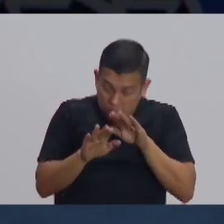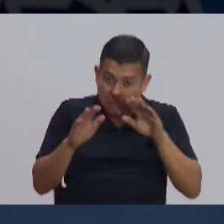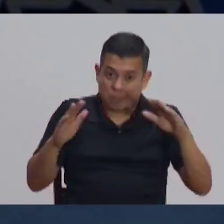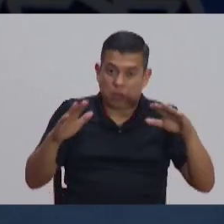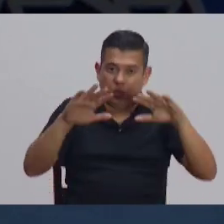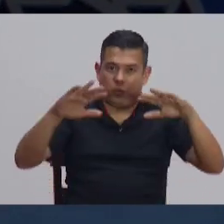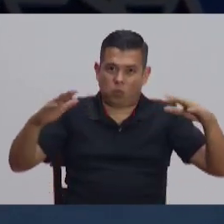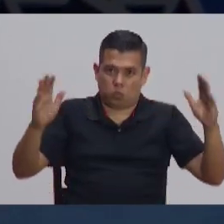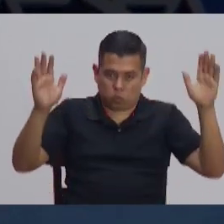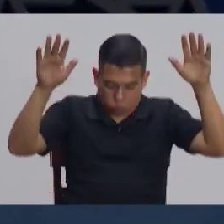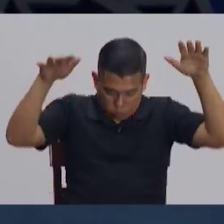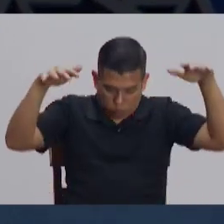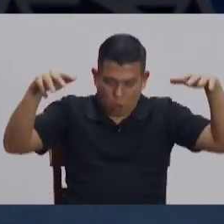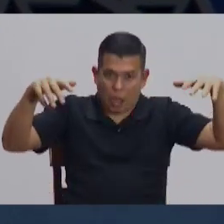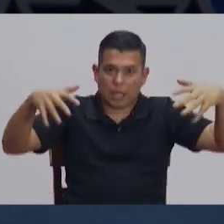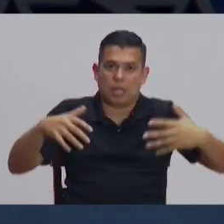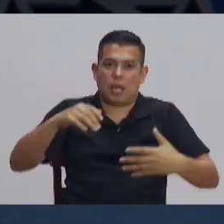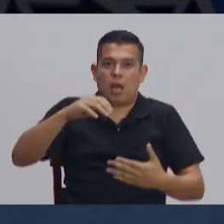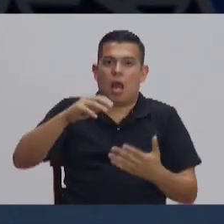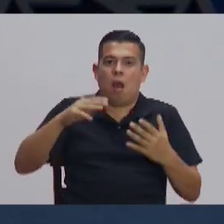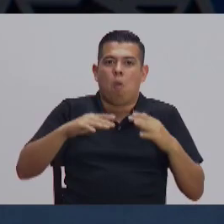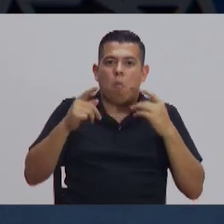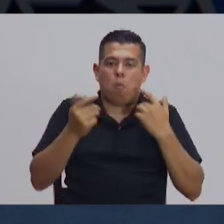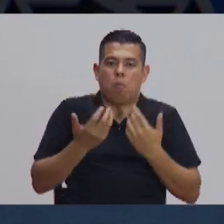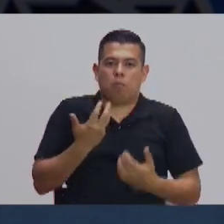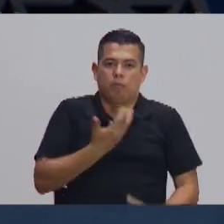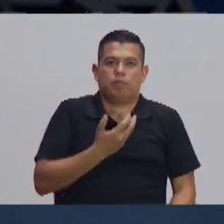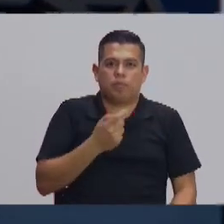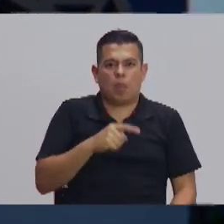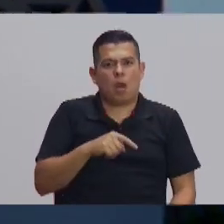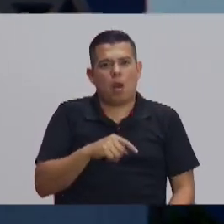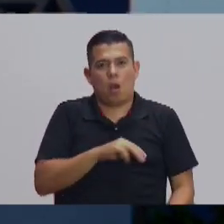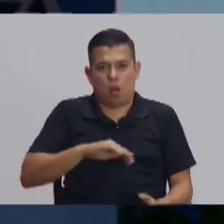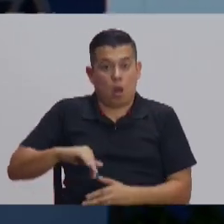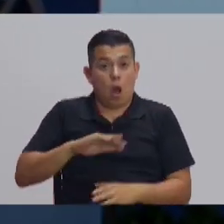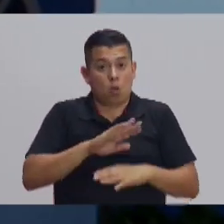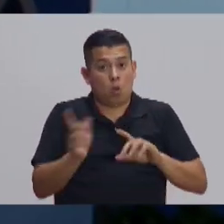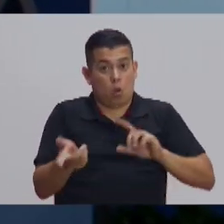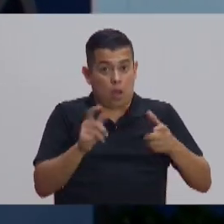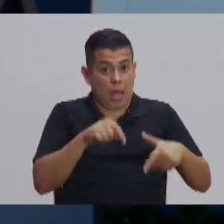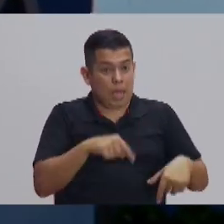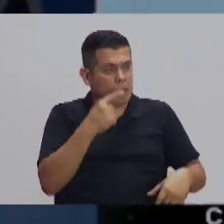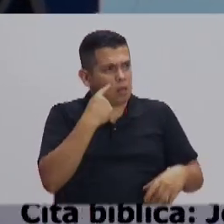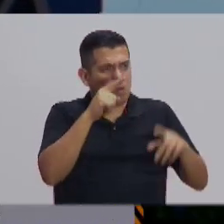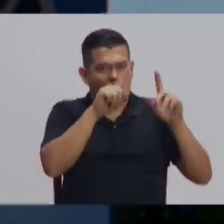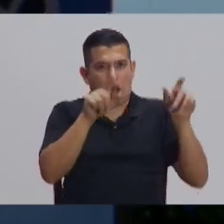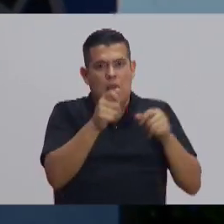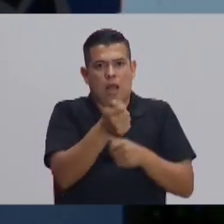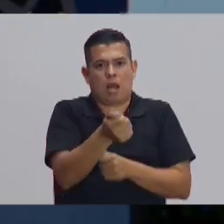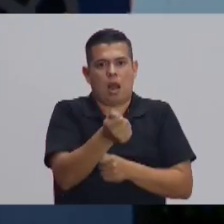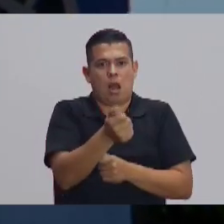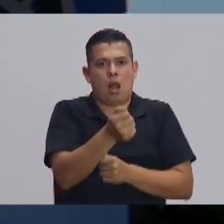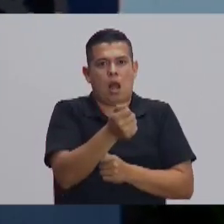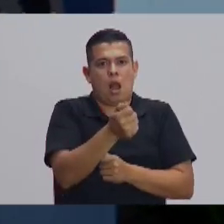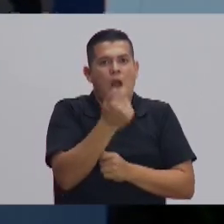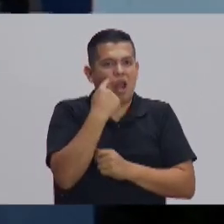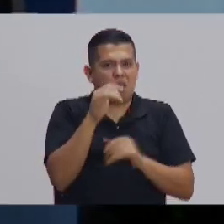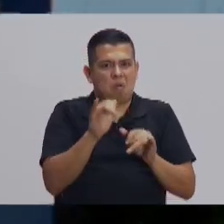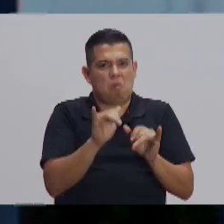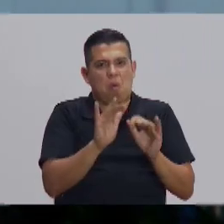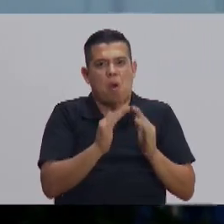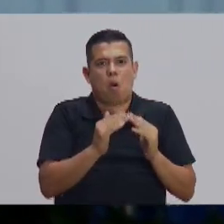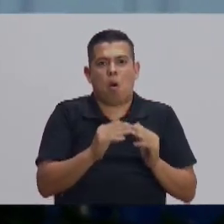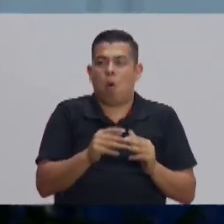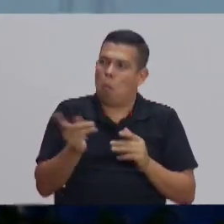hacemos ahorita todo marcha bien iba a ir al iniciado aquí lo vamos a ver desde la televisión mira